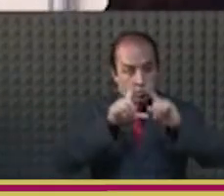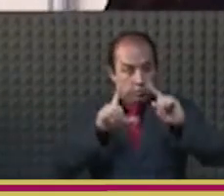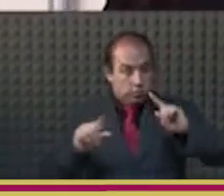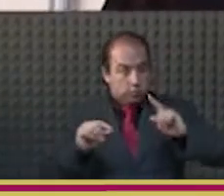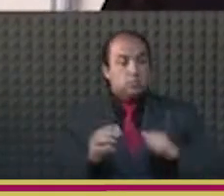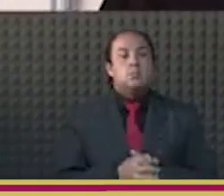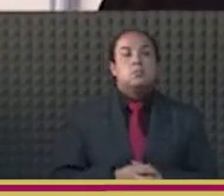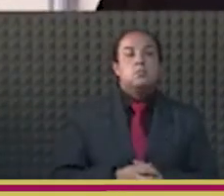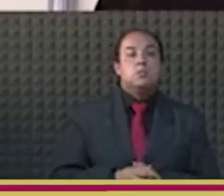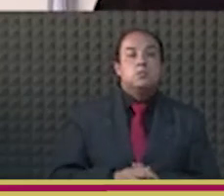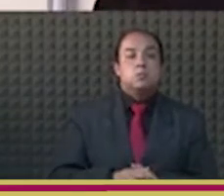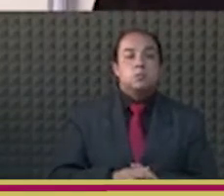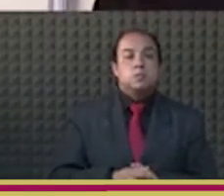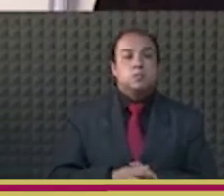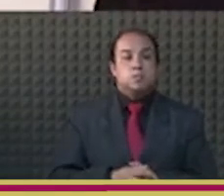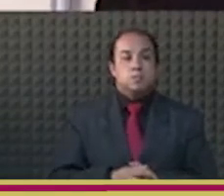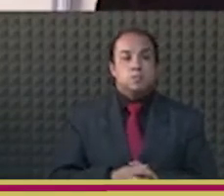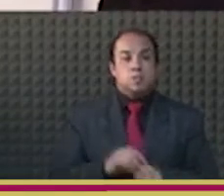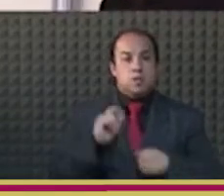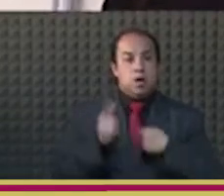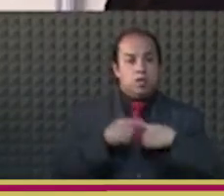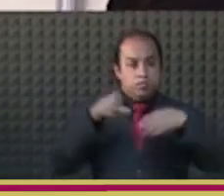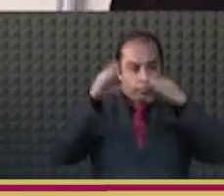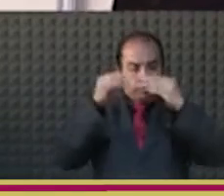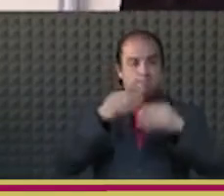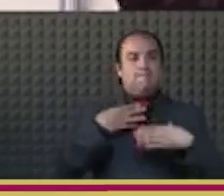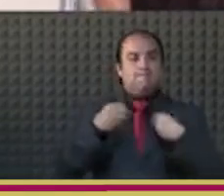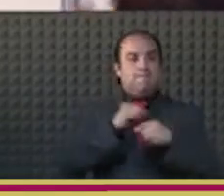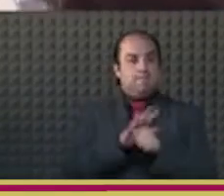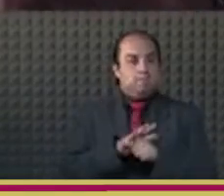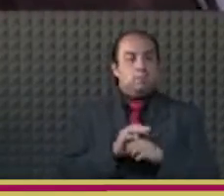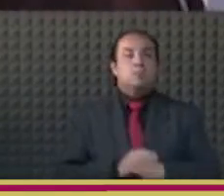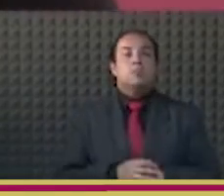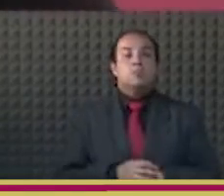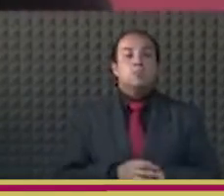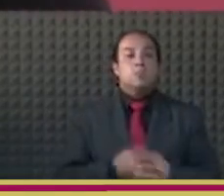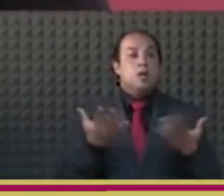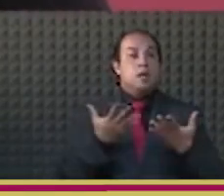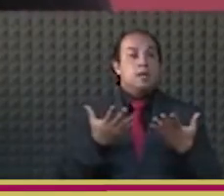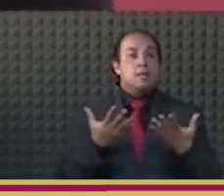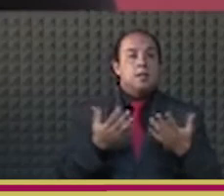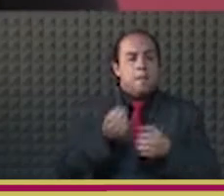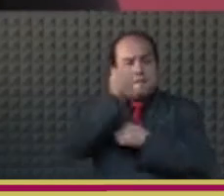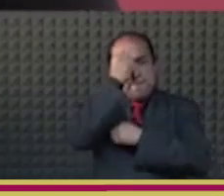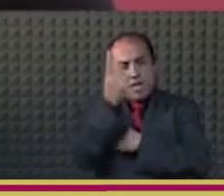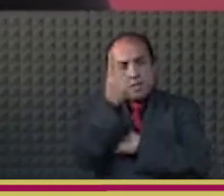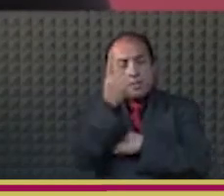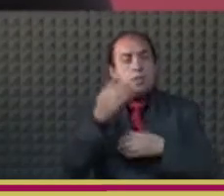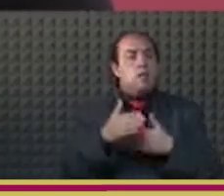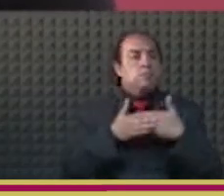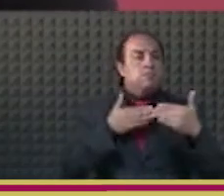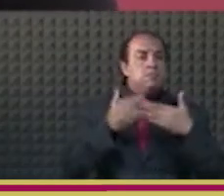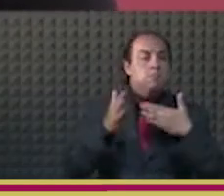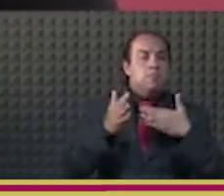país. Porque si algo nos ha enseñado la pandemia es a ser creativos, a innovar